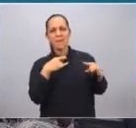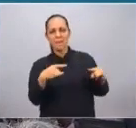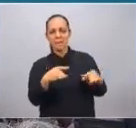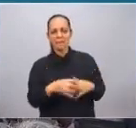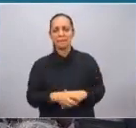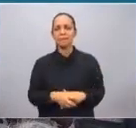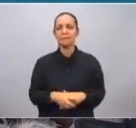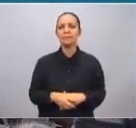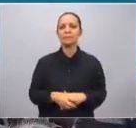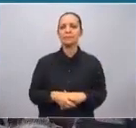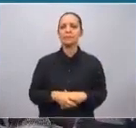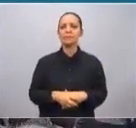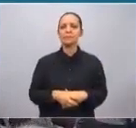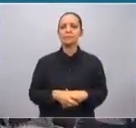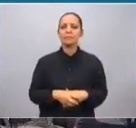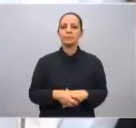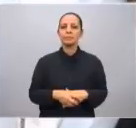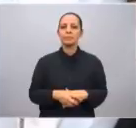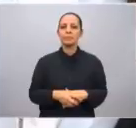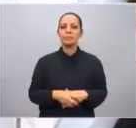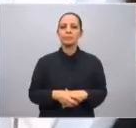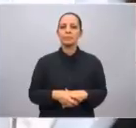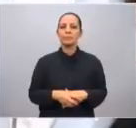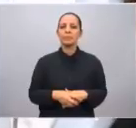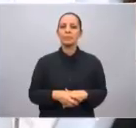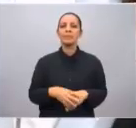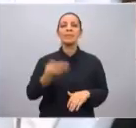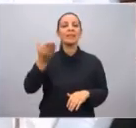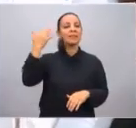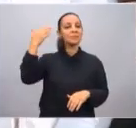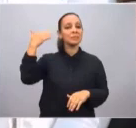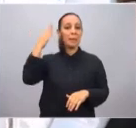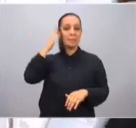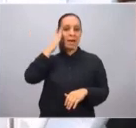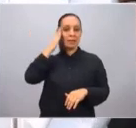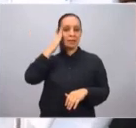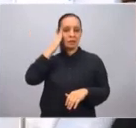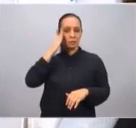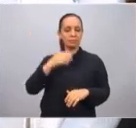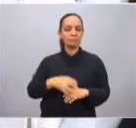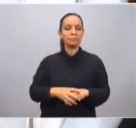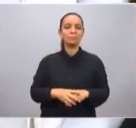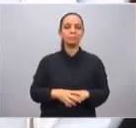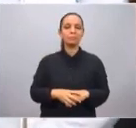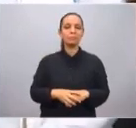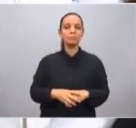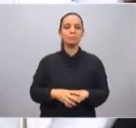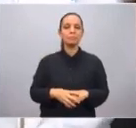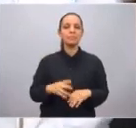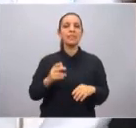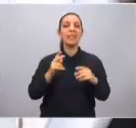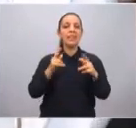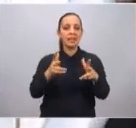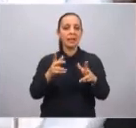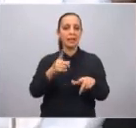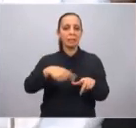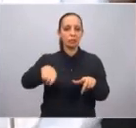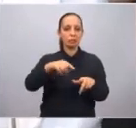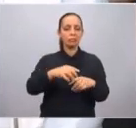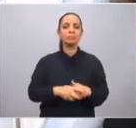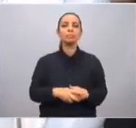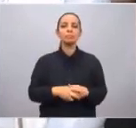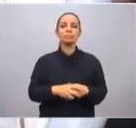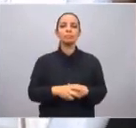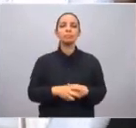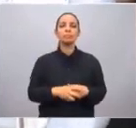Habíamos dicho a comienzos de marzo que si era para una foto o